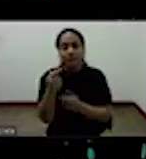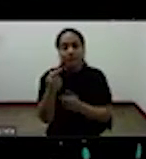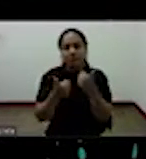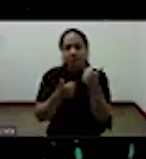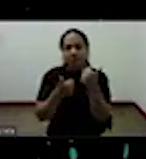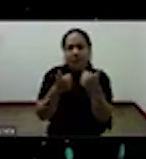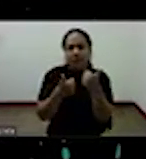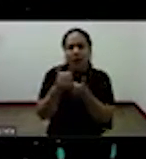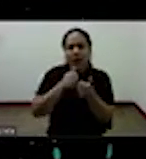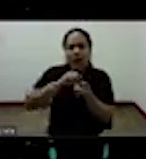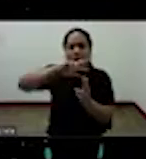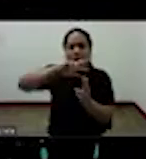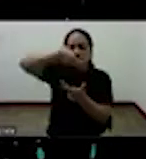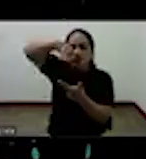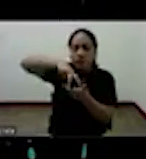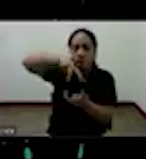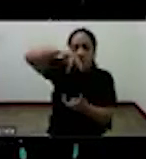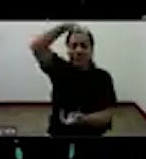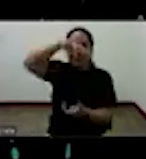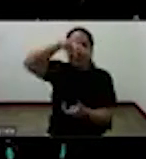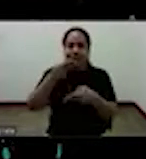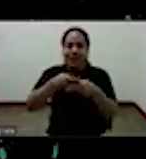Iguazú.